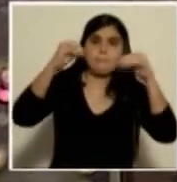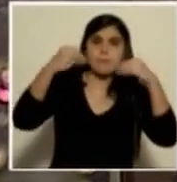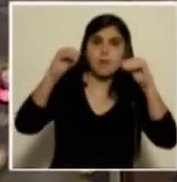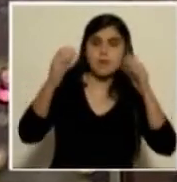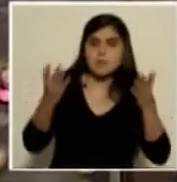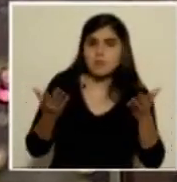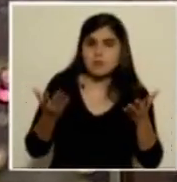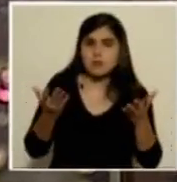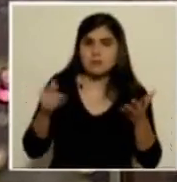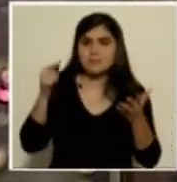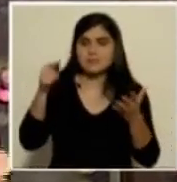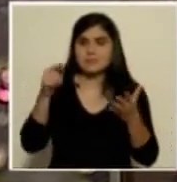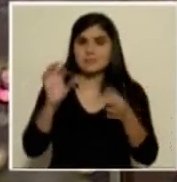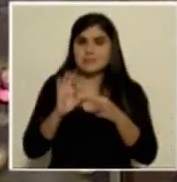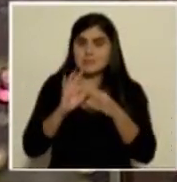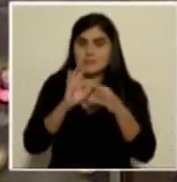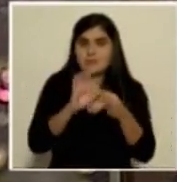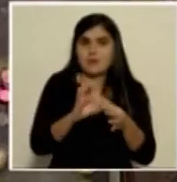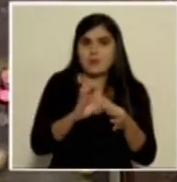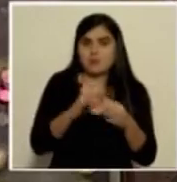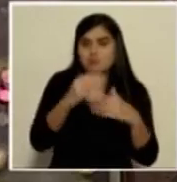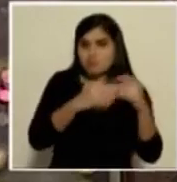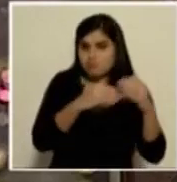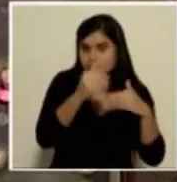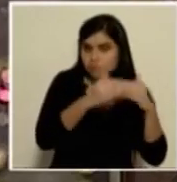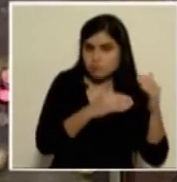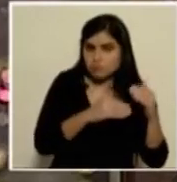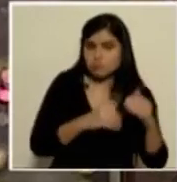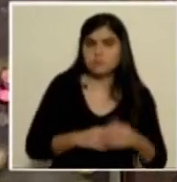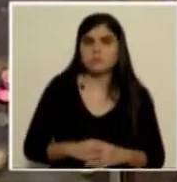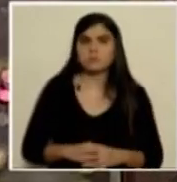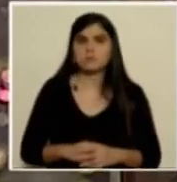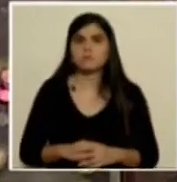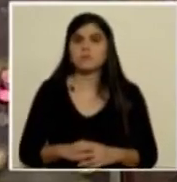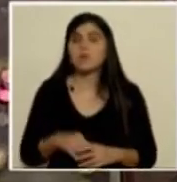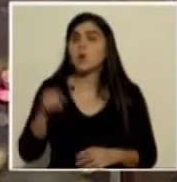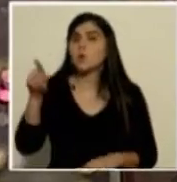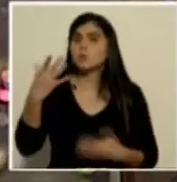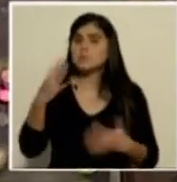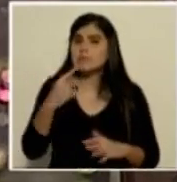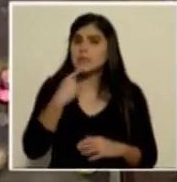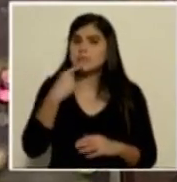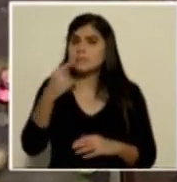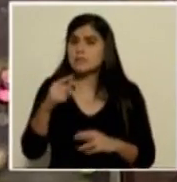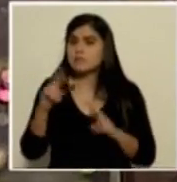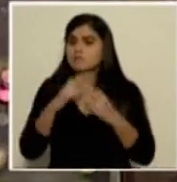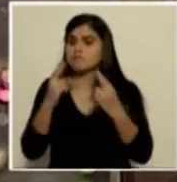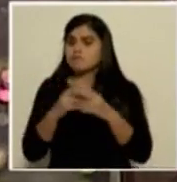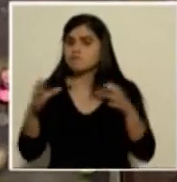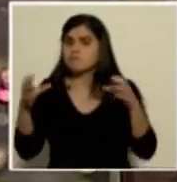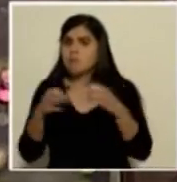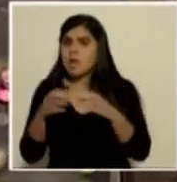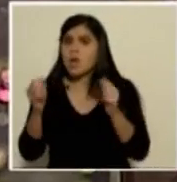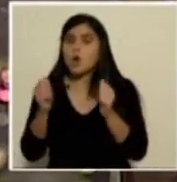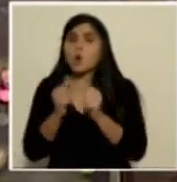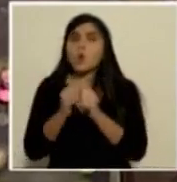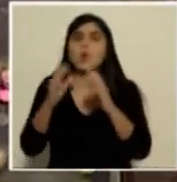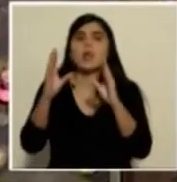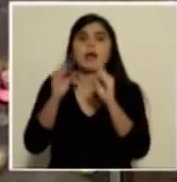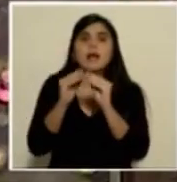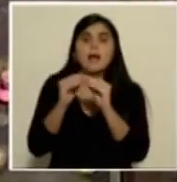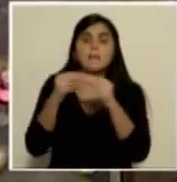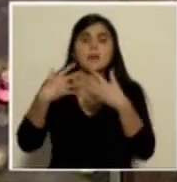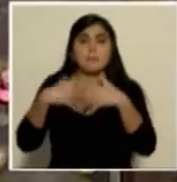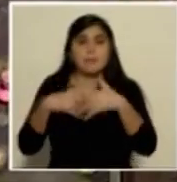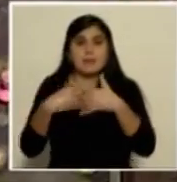de este tipo de implementos, señora ministra. Y usted indicaba que se reunieron con las cámaras empresariales para